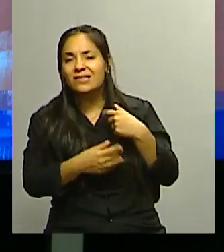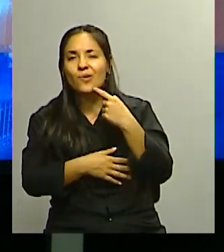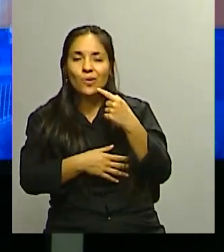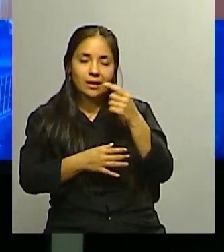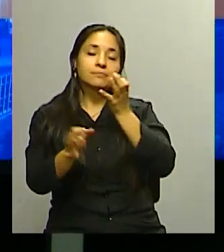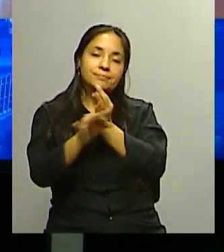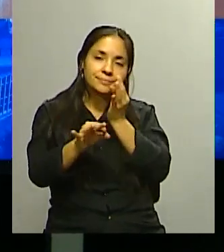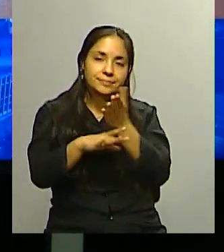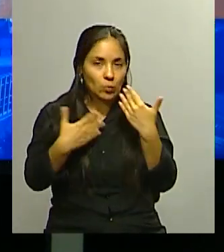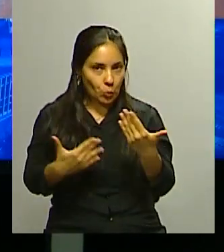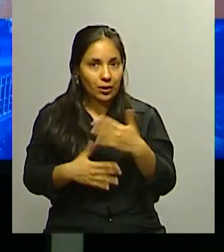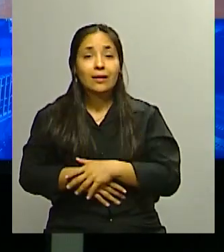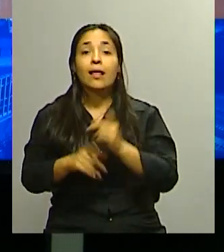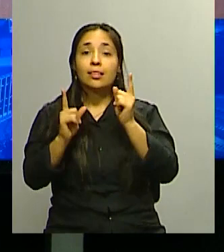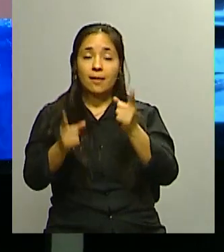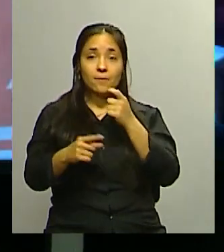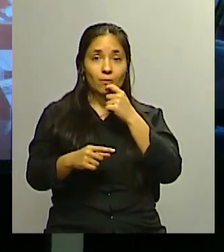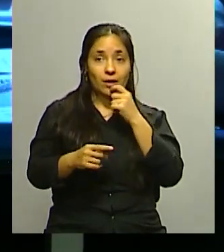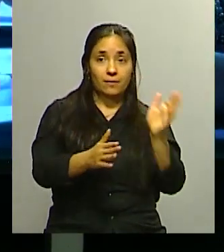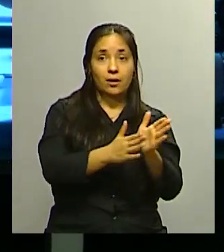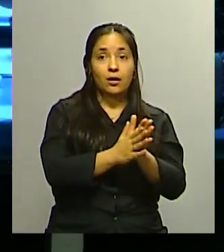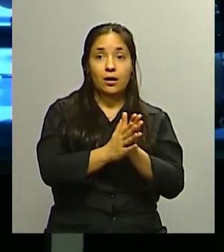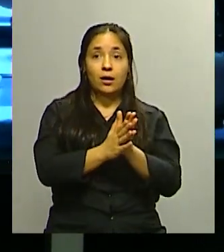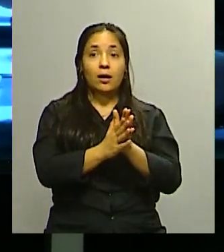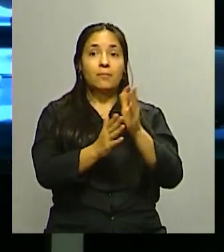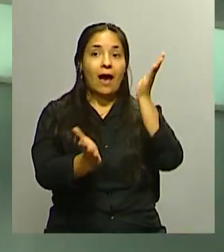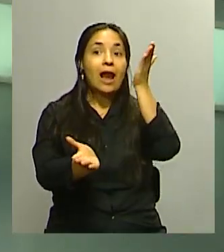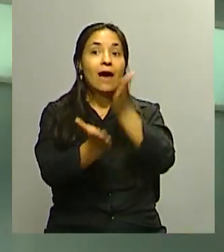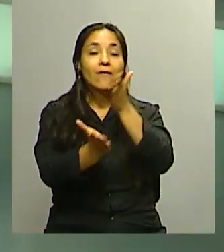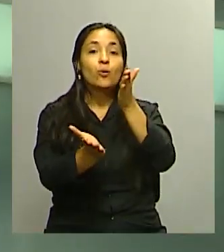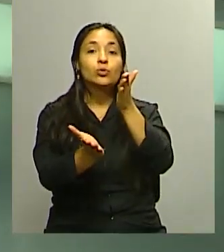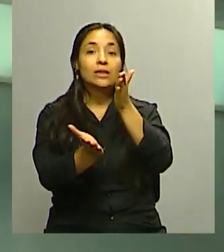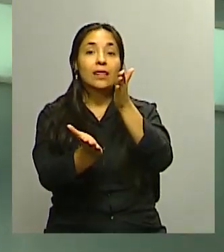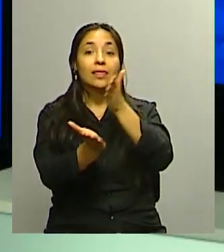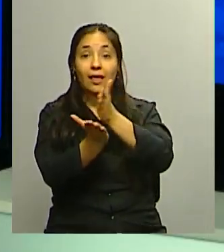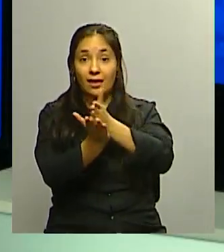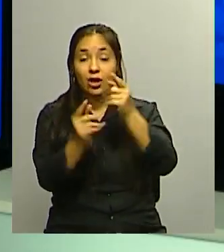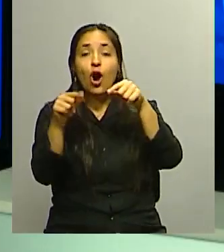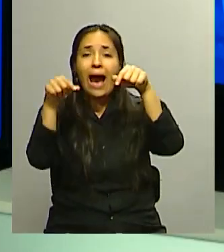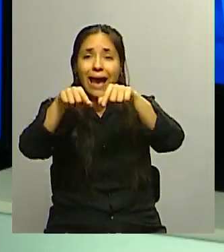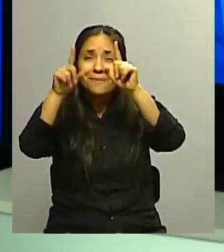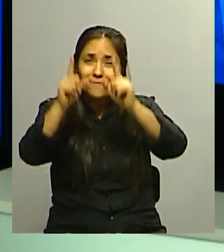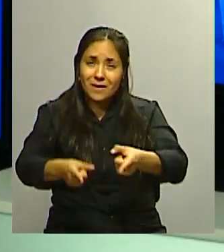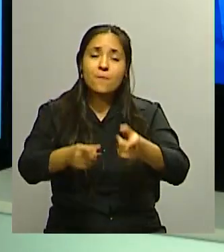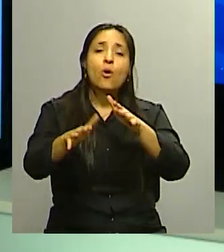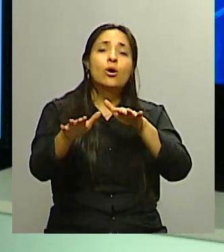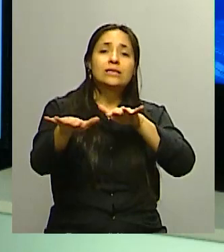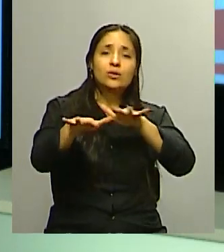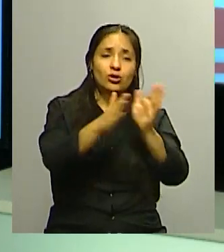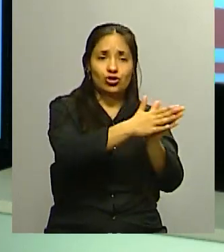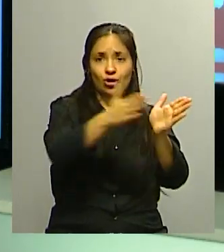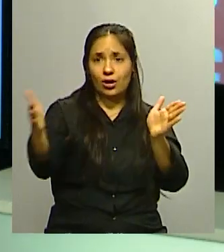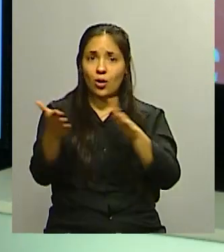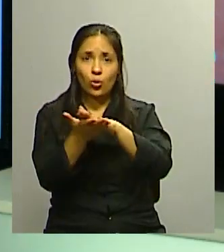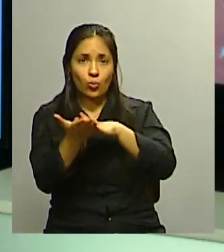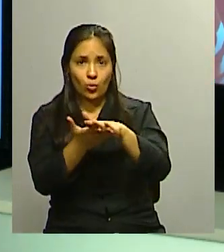llegar hasta a darse esa instancia de mediación en la misma facultad. Bien, muy interesante entonces el trabajo que vienen